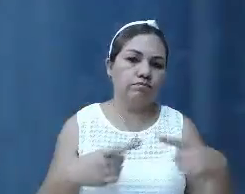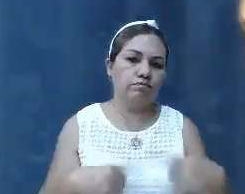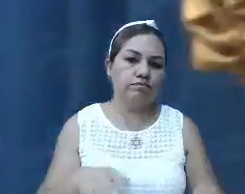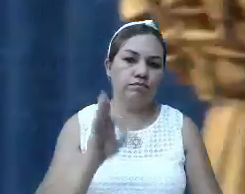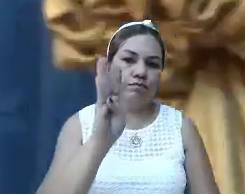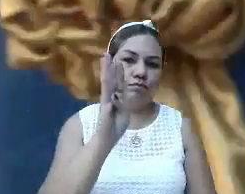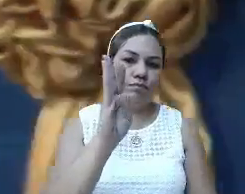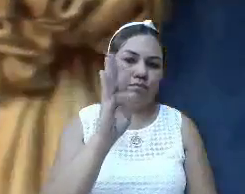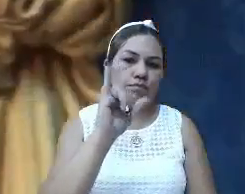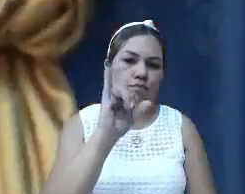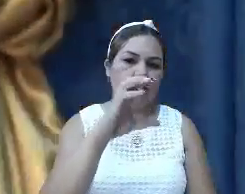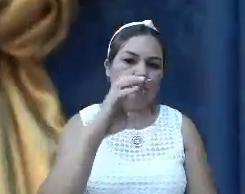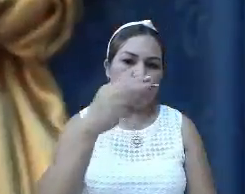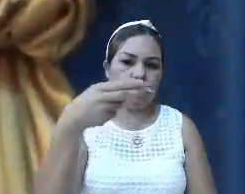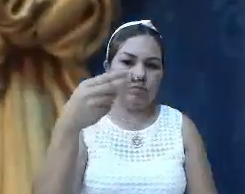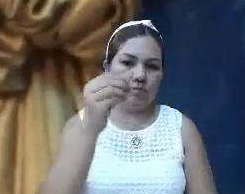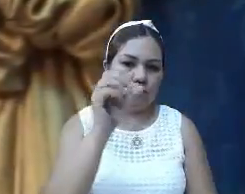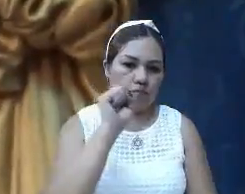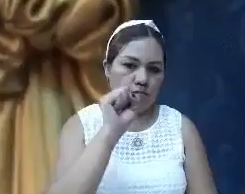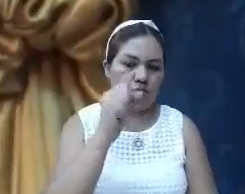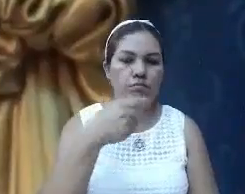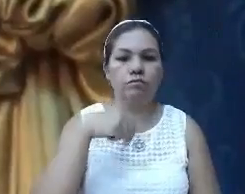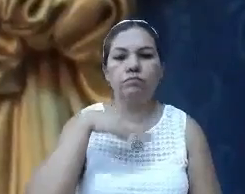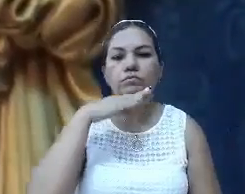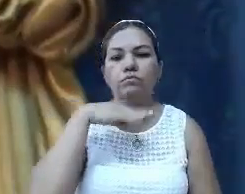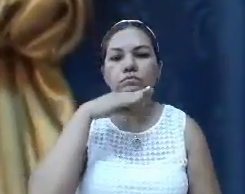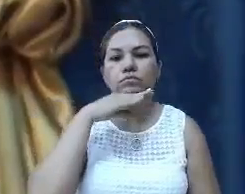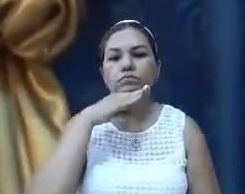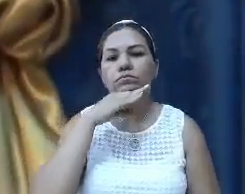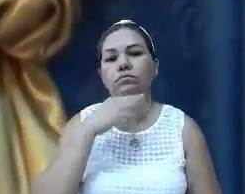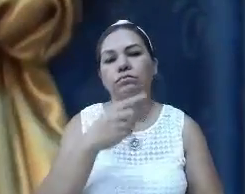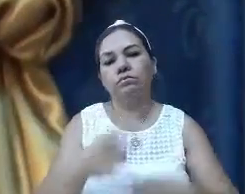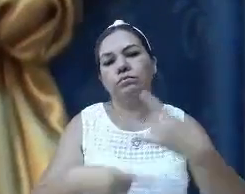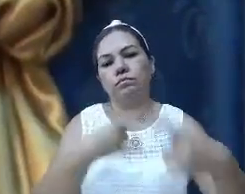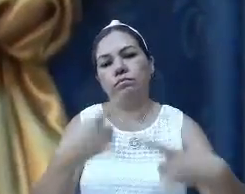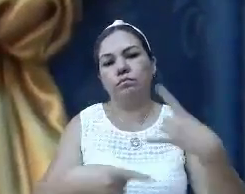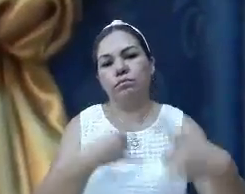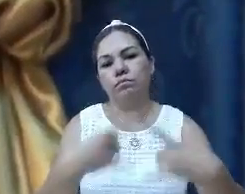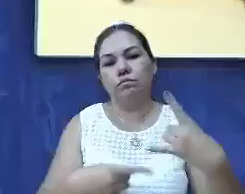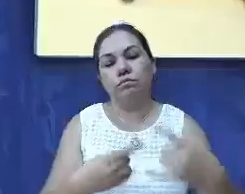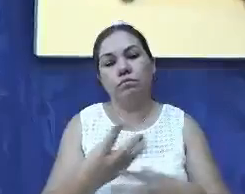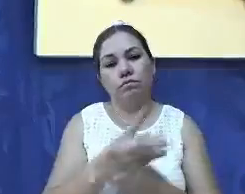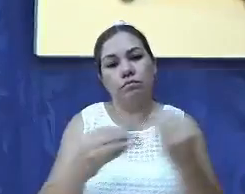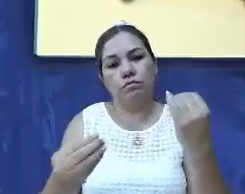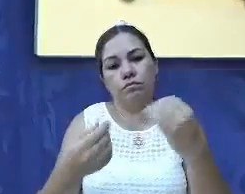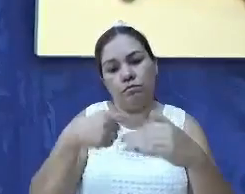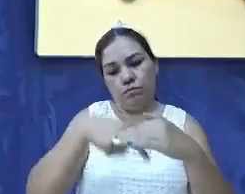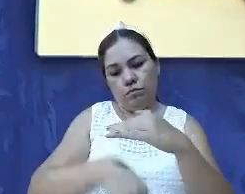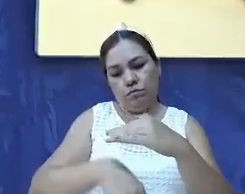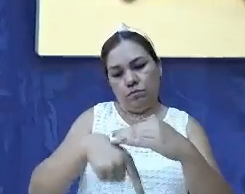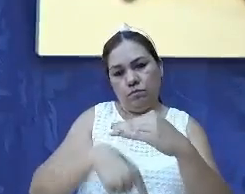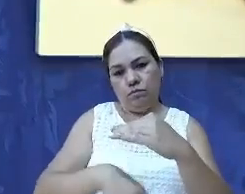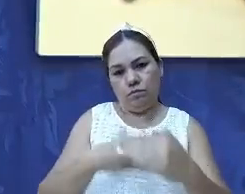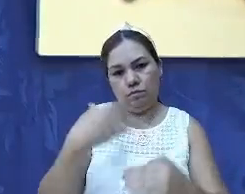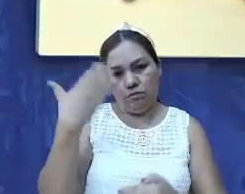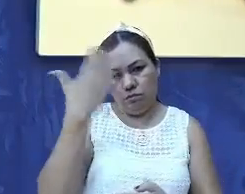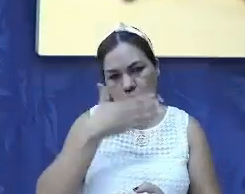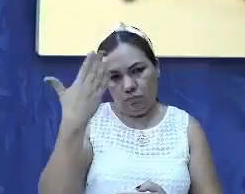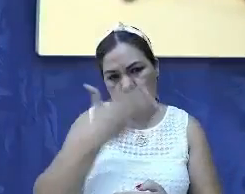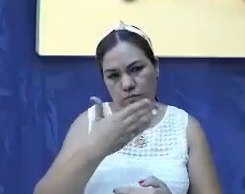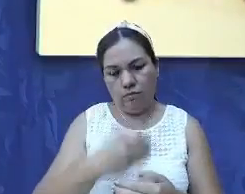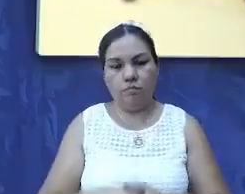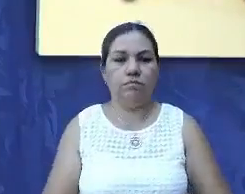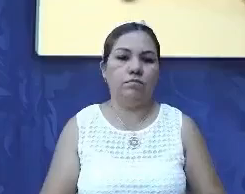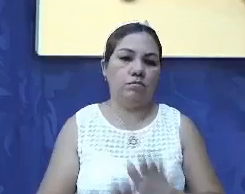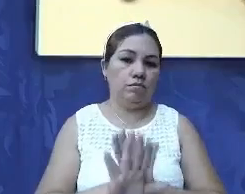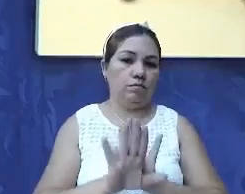bichos, muchos demonios que están ahí ministrando su vida, que están saliendo de agujeros negros, de portales, de abismos, y